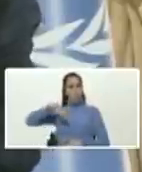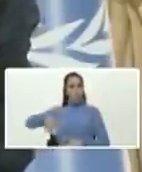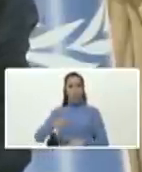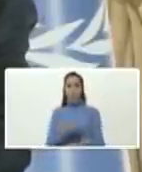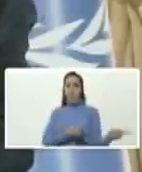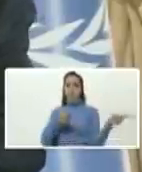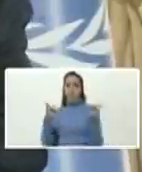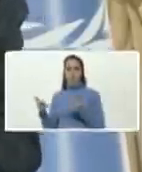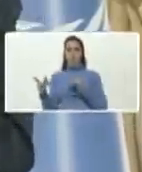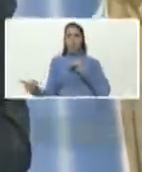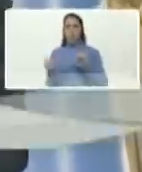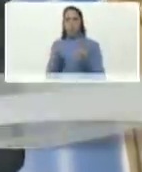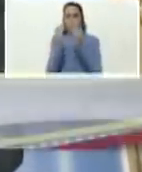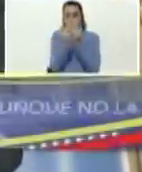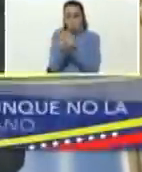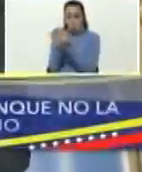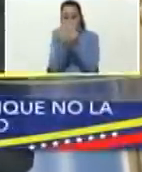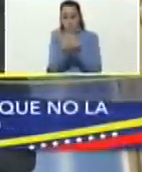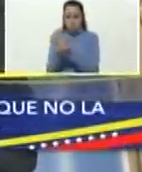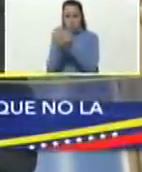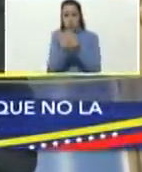al debate, al estudio.